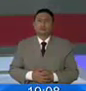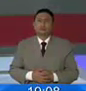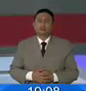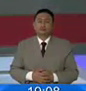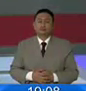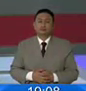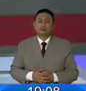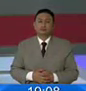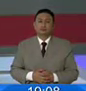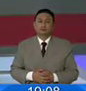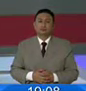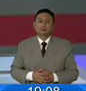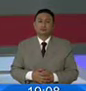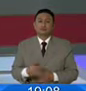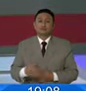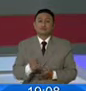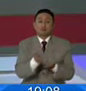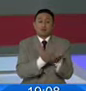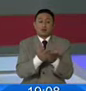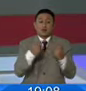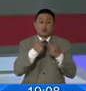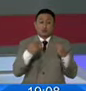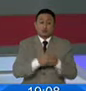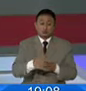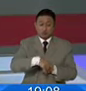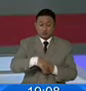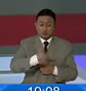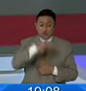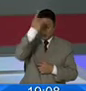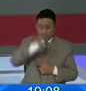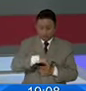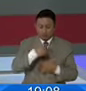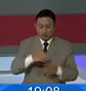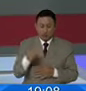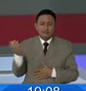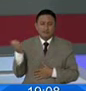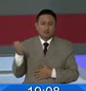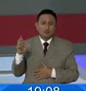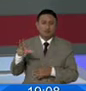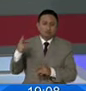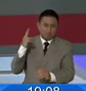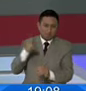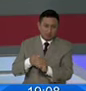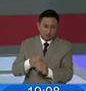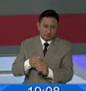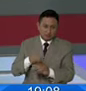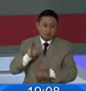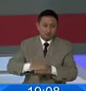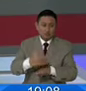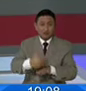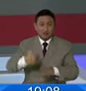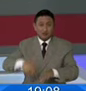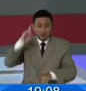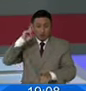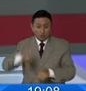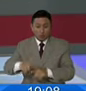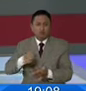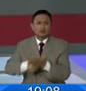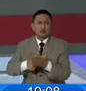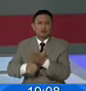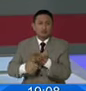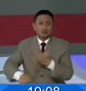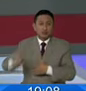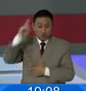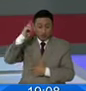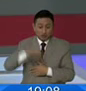Preocupación existe entre los servidores públicos que han accedido voluntariamente a la jubilación, porque según un acuerdo ministerial, el régimen